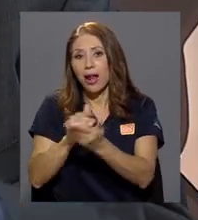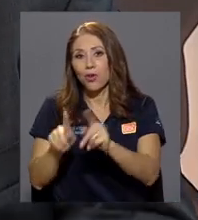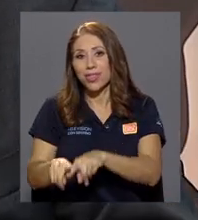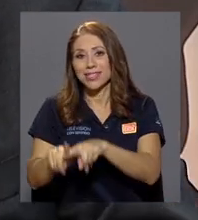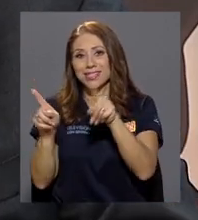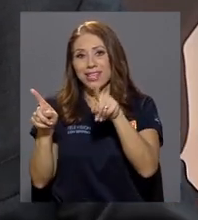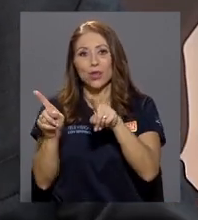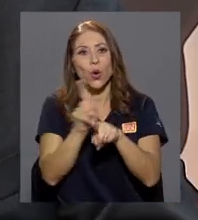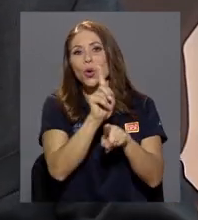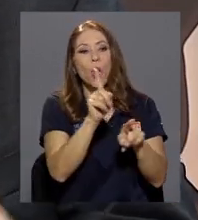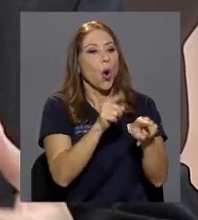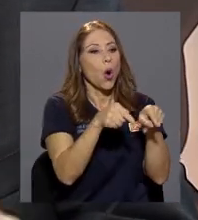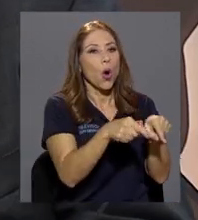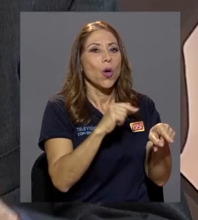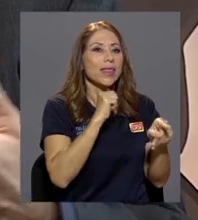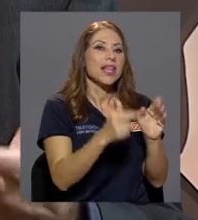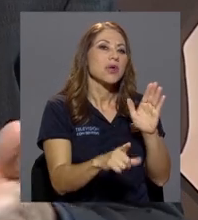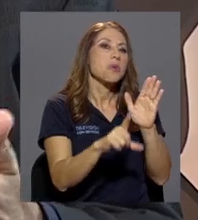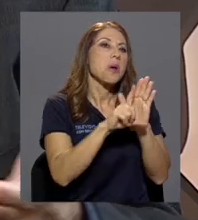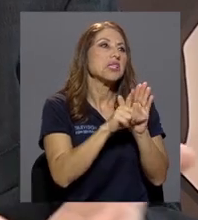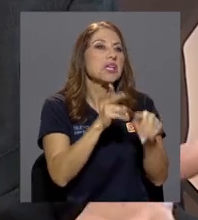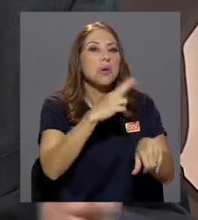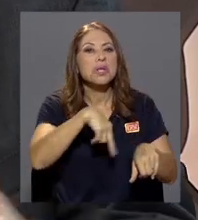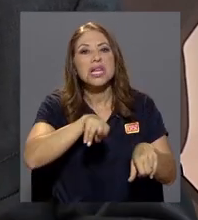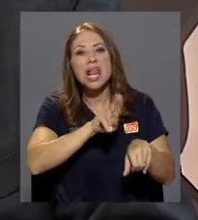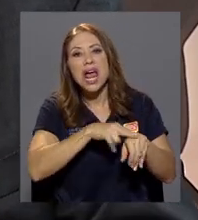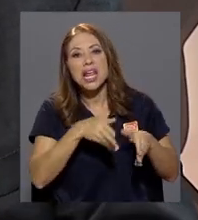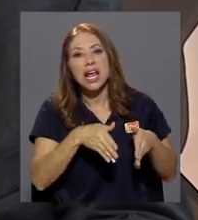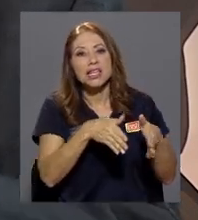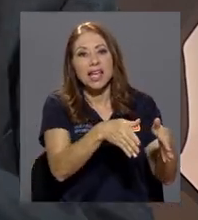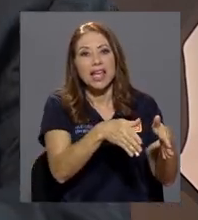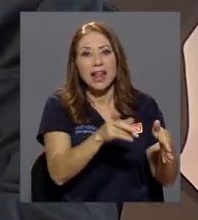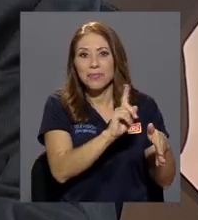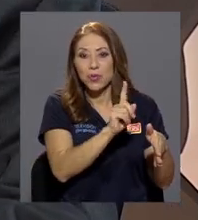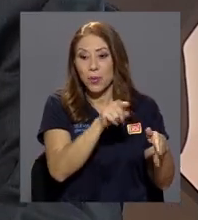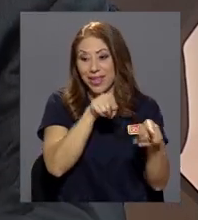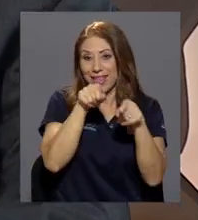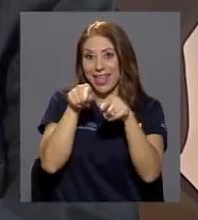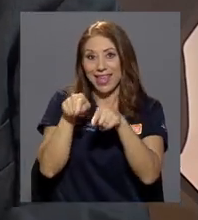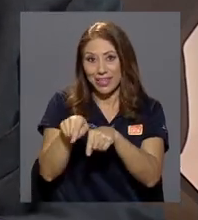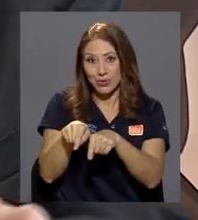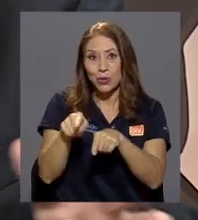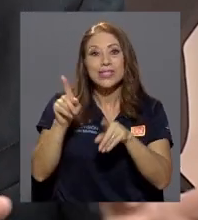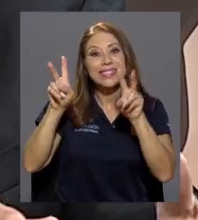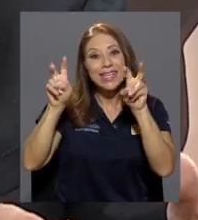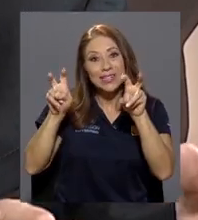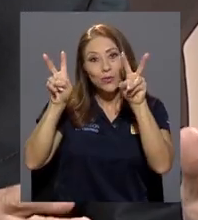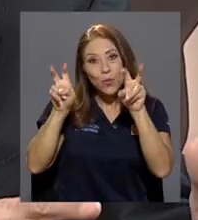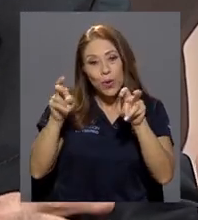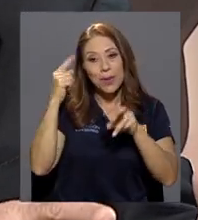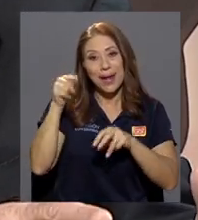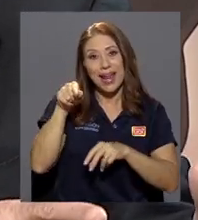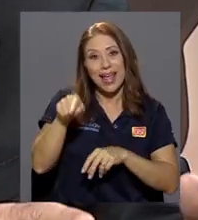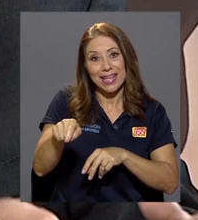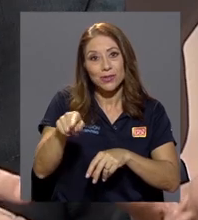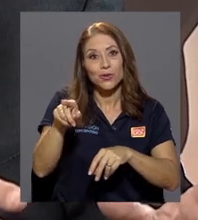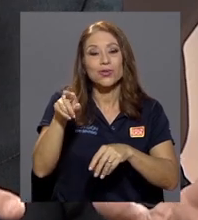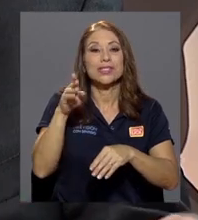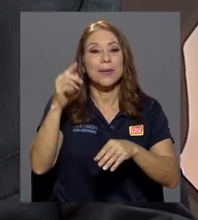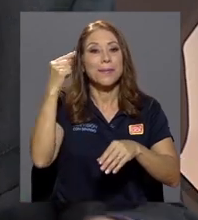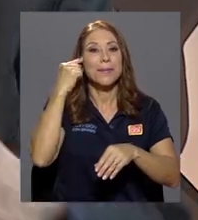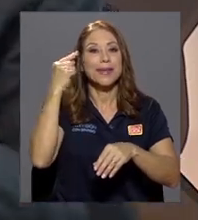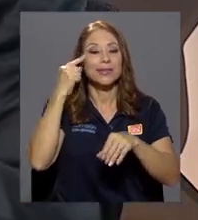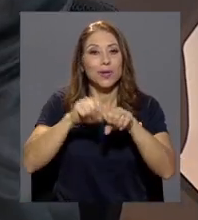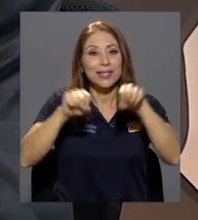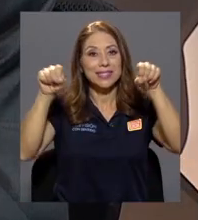así ordinaria o callejera bueno para la cual se supone que se pensó el sistema penal es decir